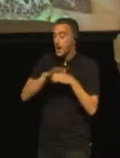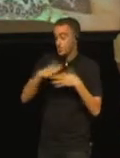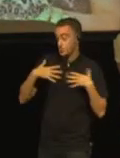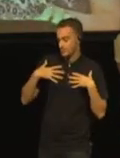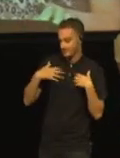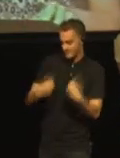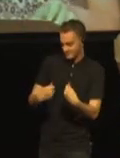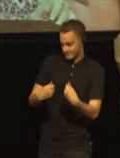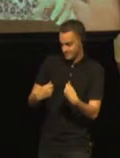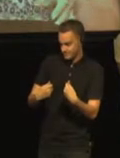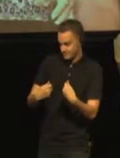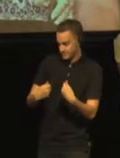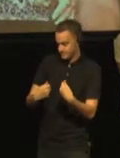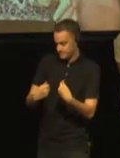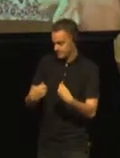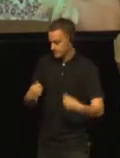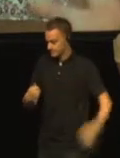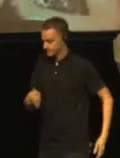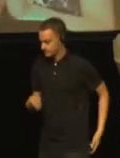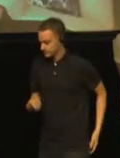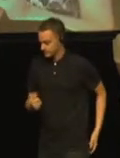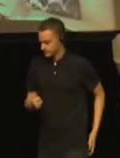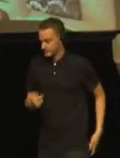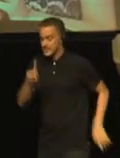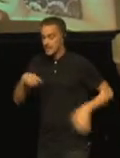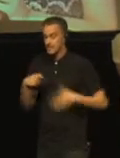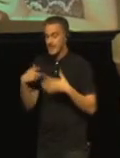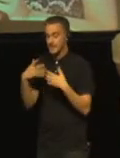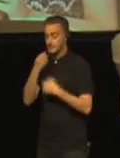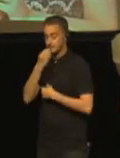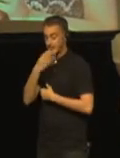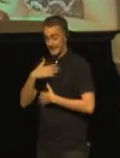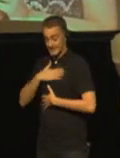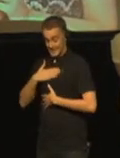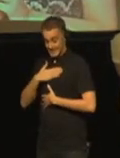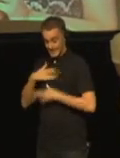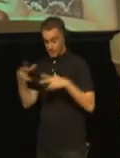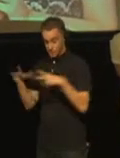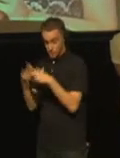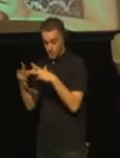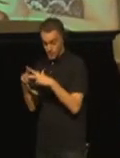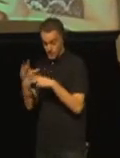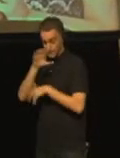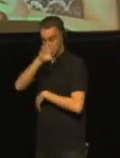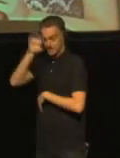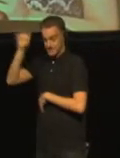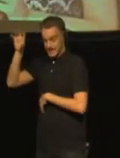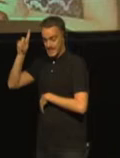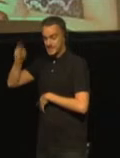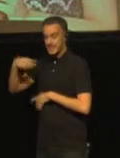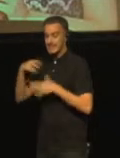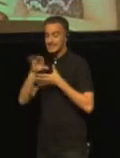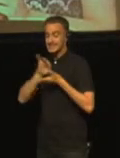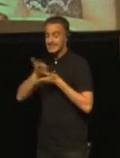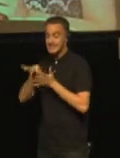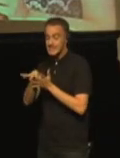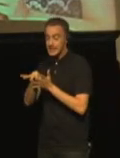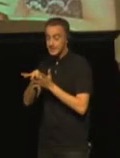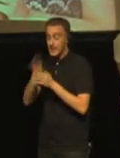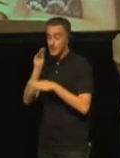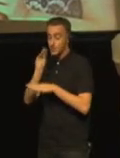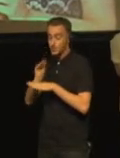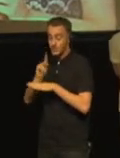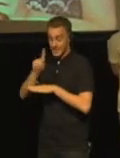el sistema de servicios sociales, el sistema de bienestar social en cada país, el sistema educativo y las oportunidades